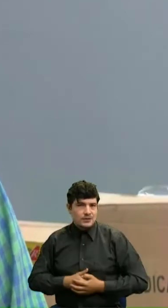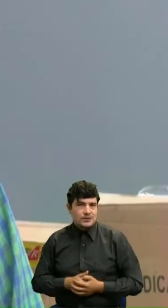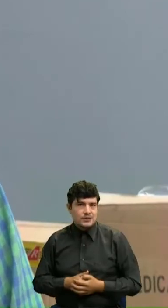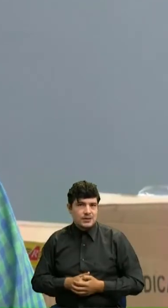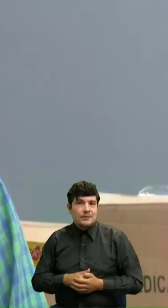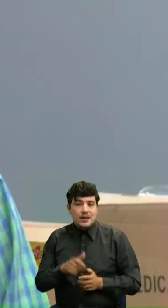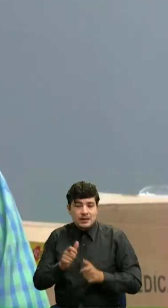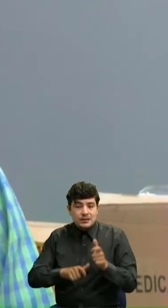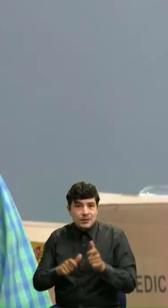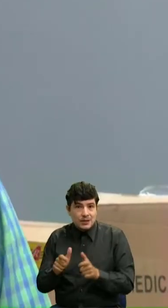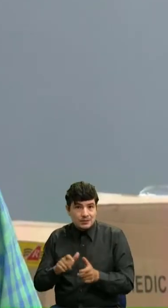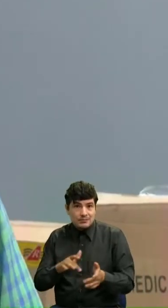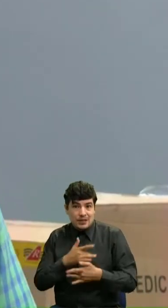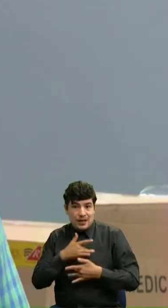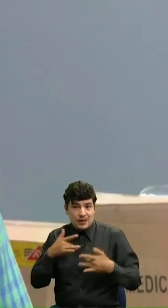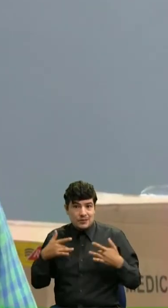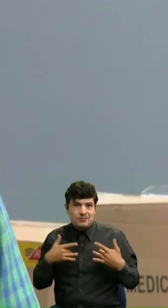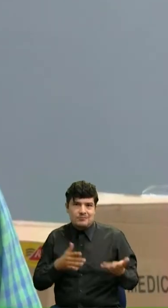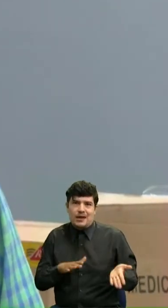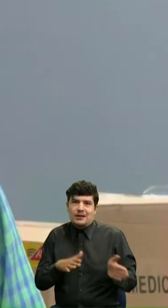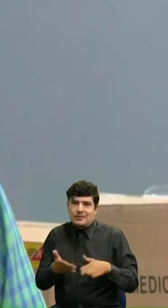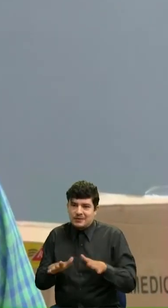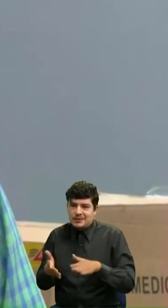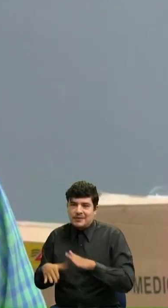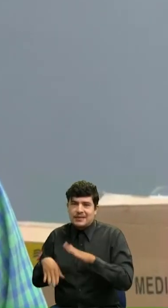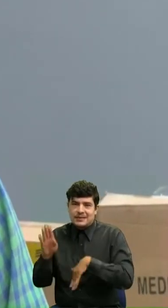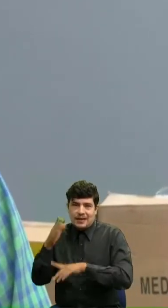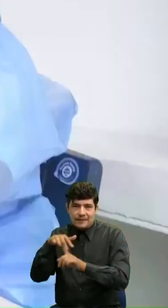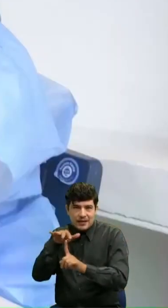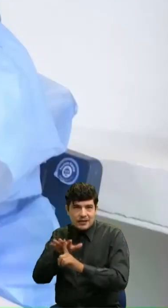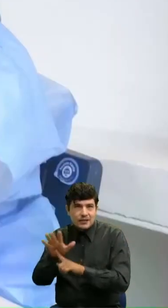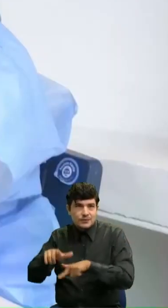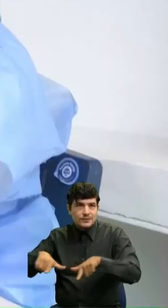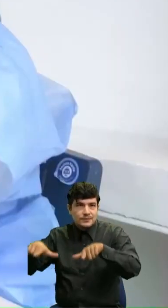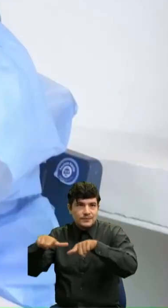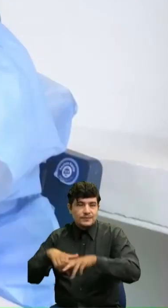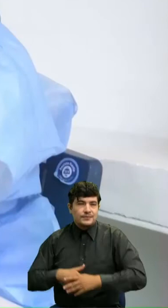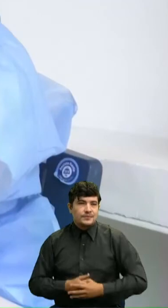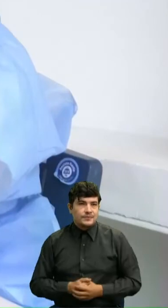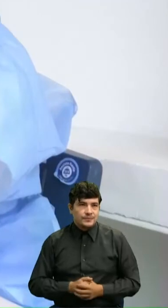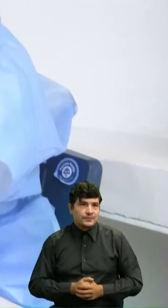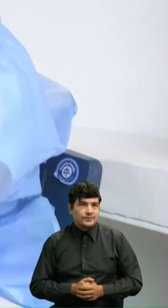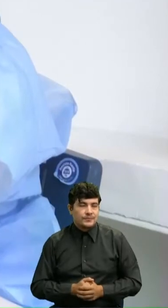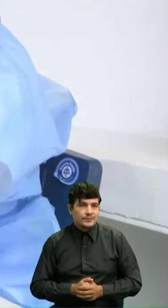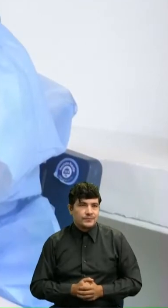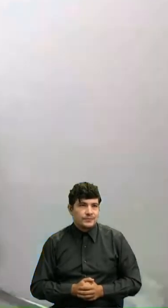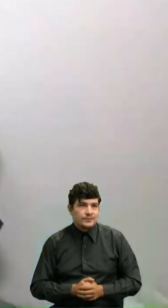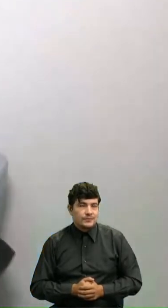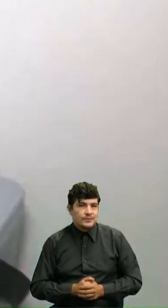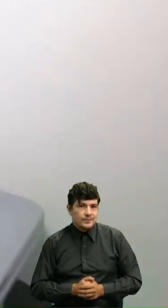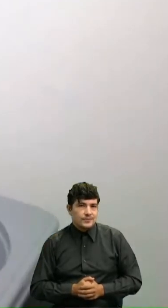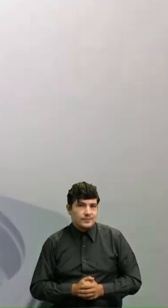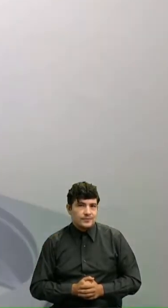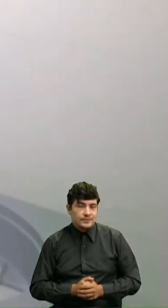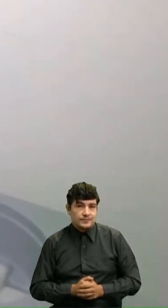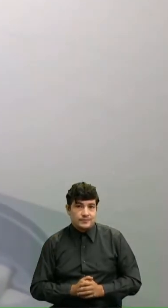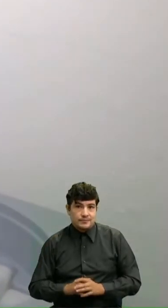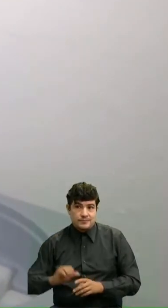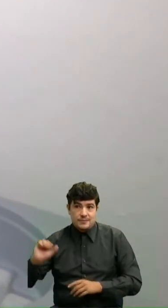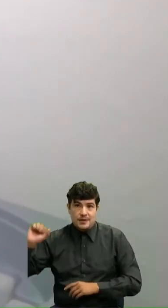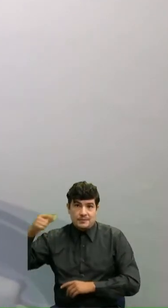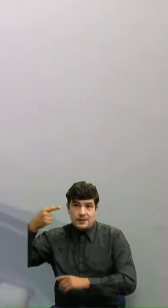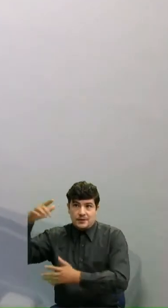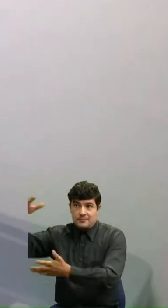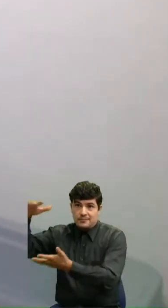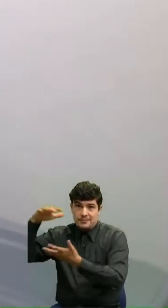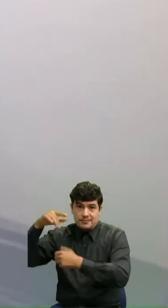número de muertos en el sector hospitalario a su vez las autoridades locales señalaron que el primer lote de vacunas que llegue a